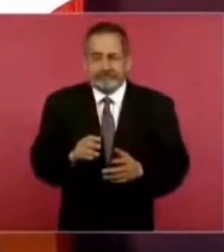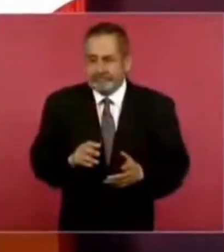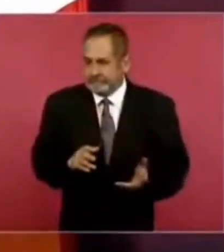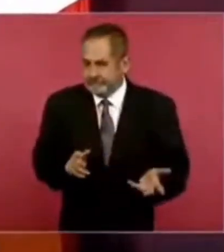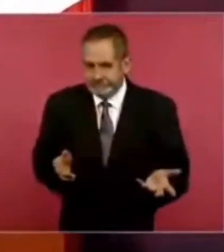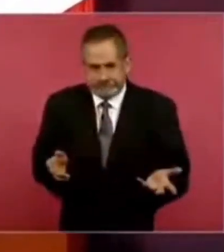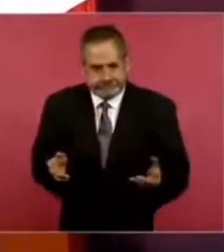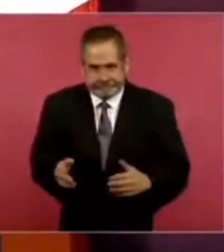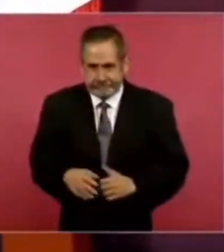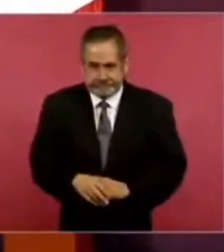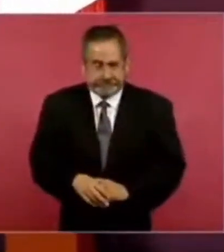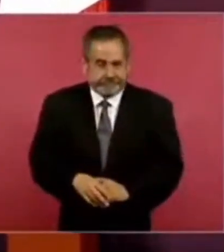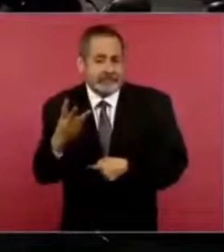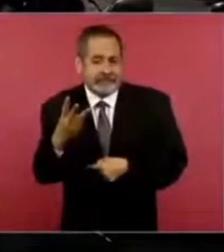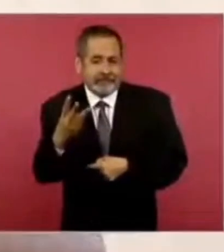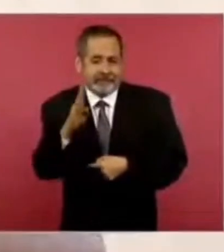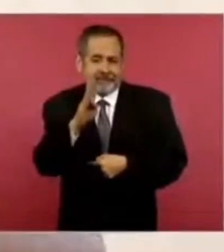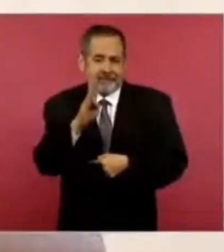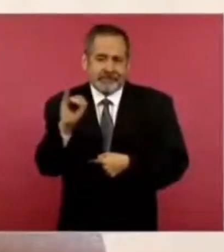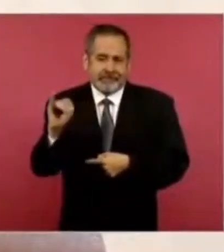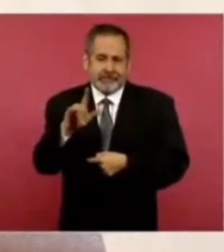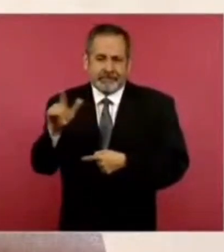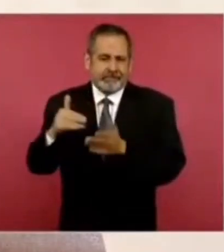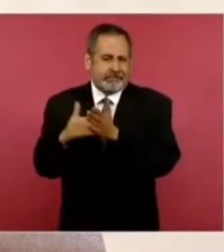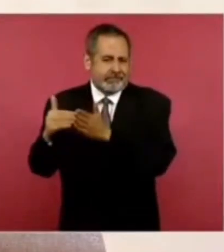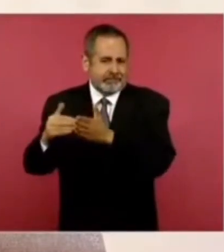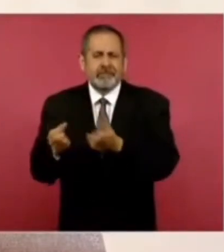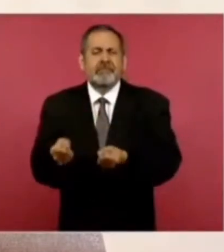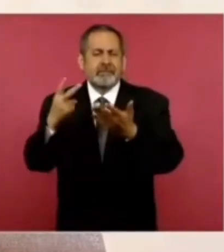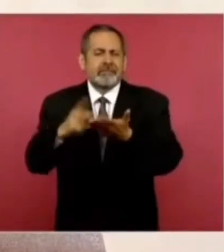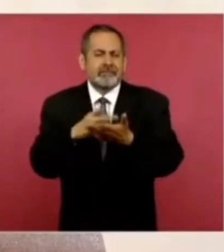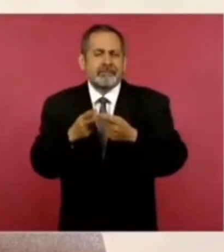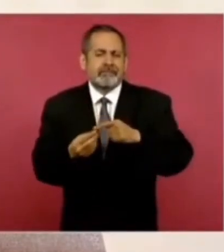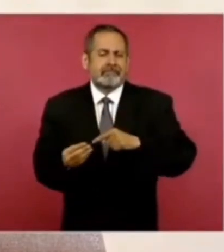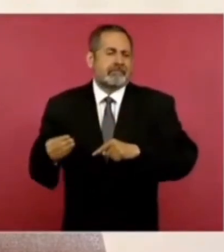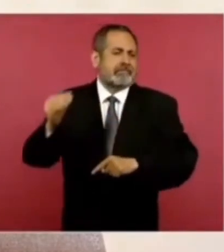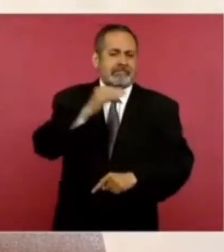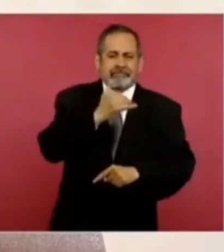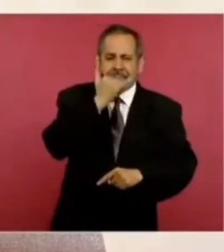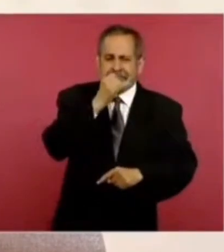125,000 millones. Está en su segundo informe de gobierno,